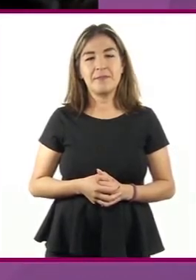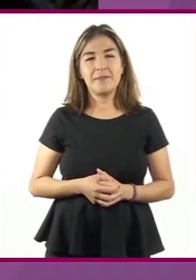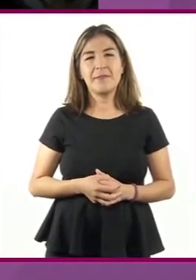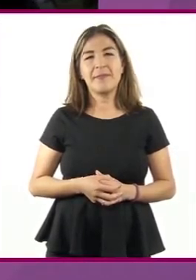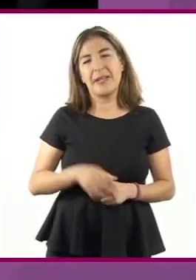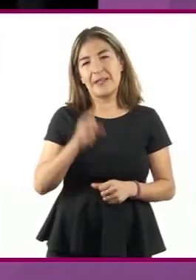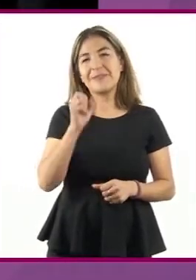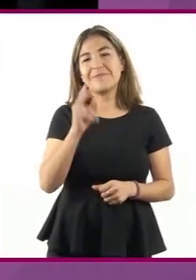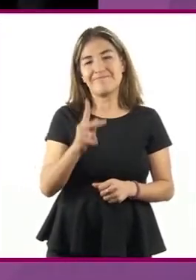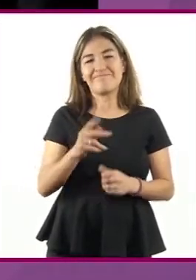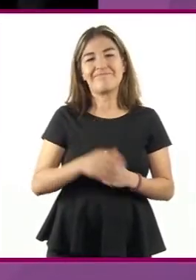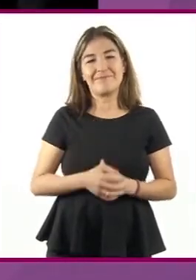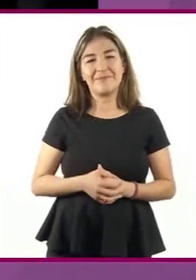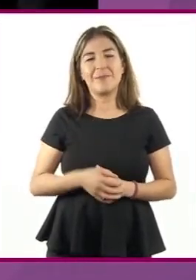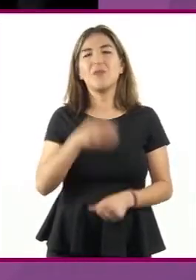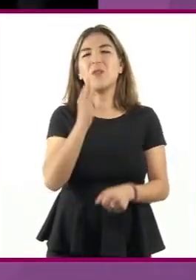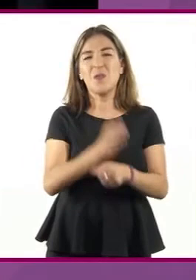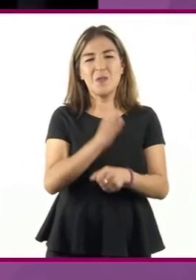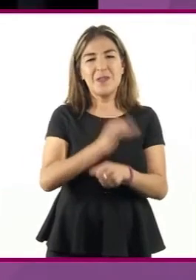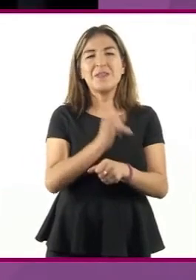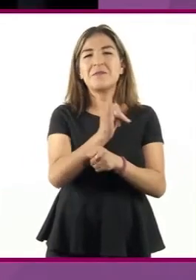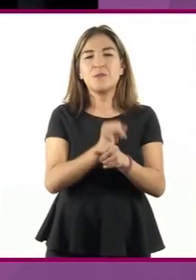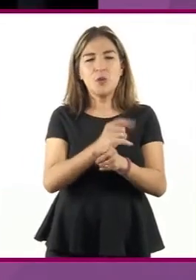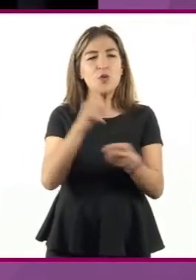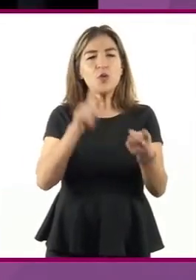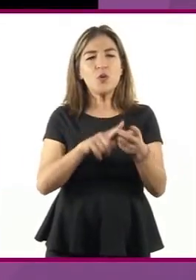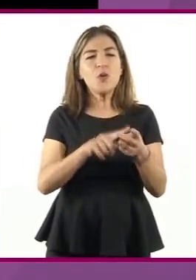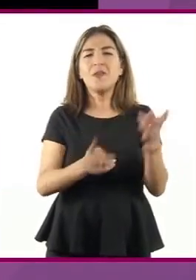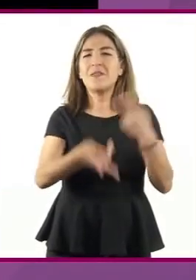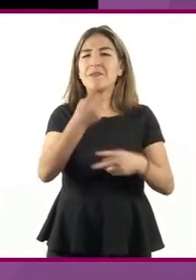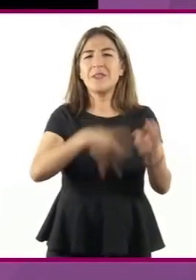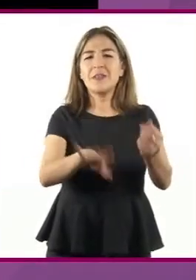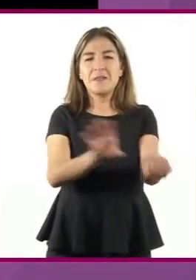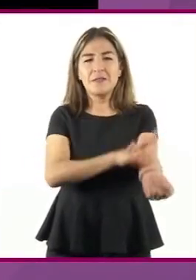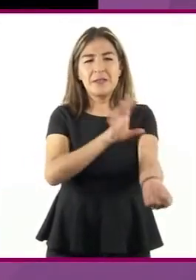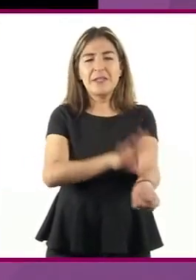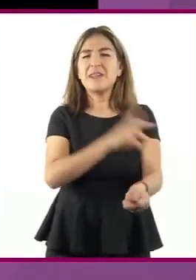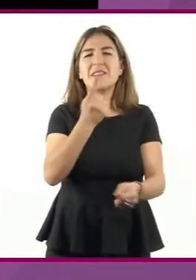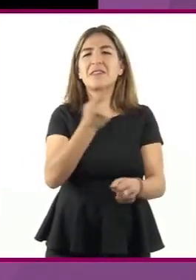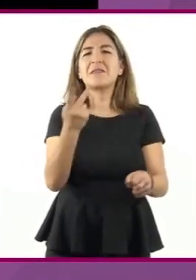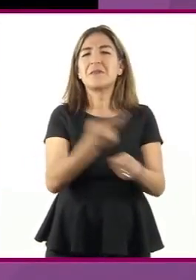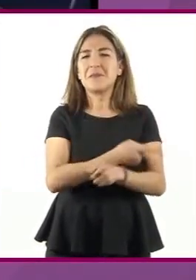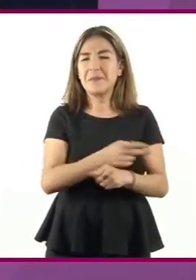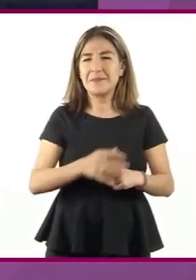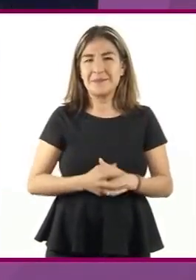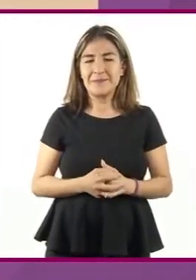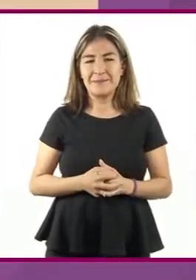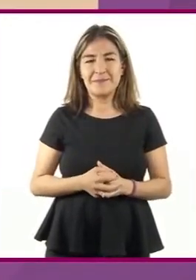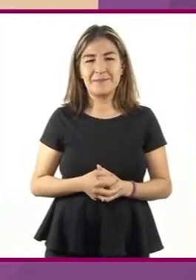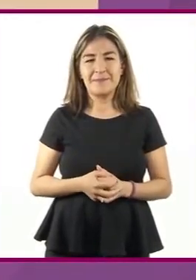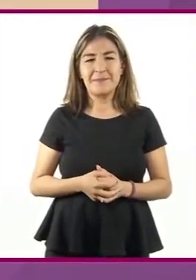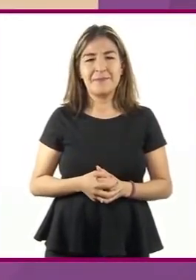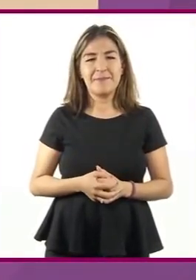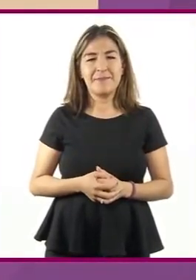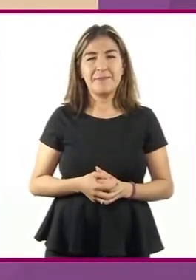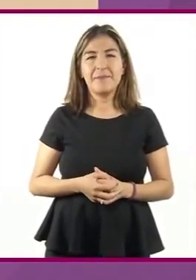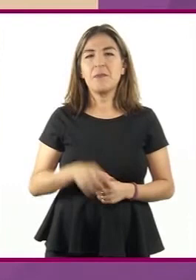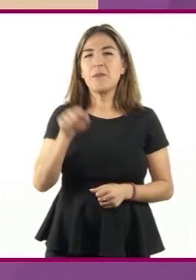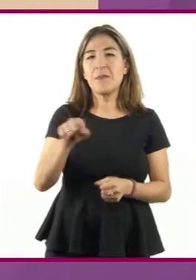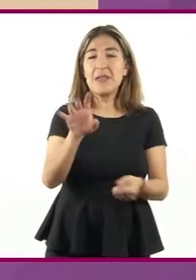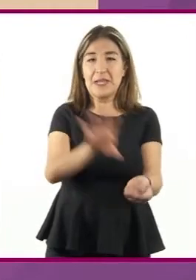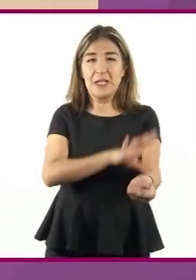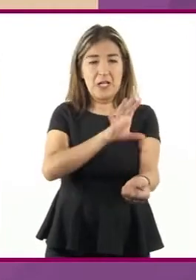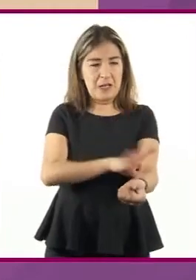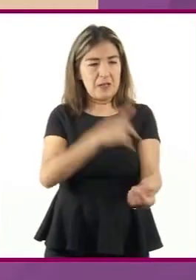Ok, vamos a investigar de dónde proviene la energía y qué sucede con ella. La energía no